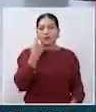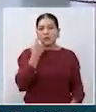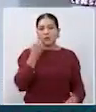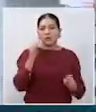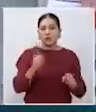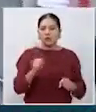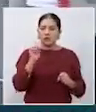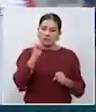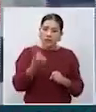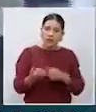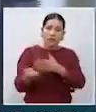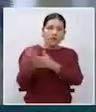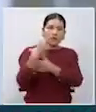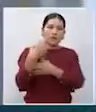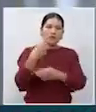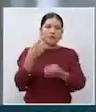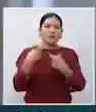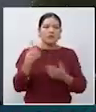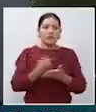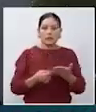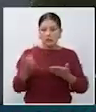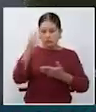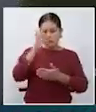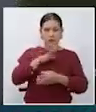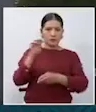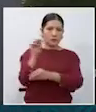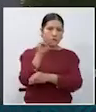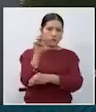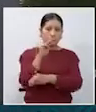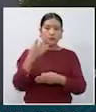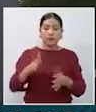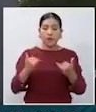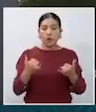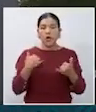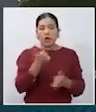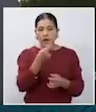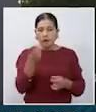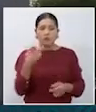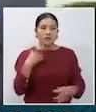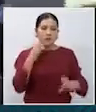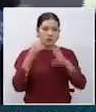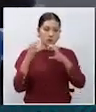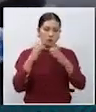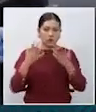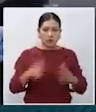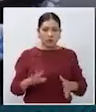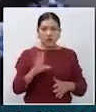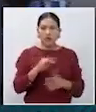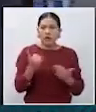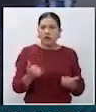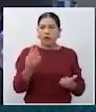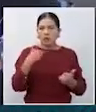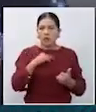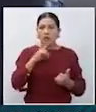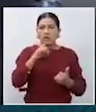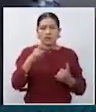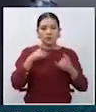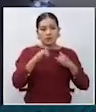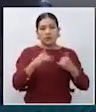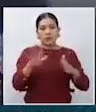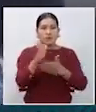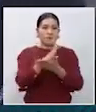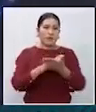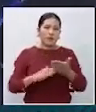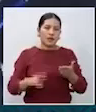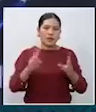brindar la respuesta el compañero ministro. Hoy hemos hecho algunas conversaciones, estamos todavía en un cuarto intermedio